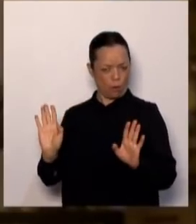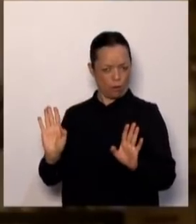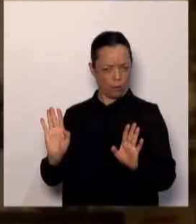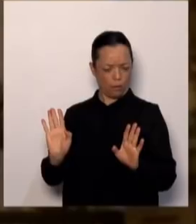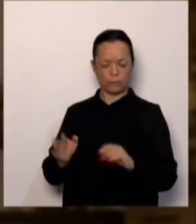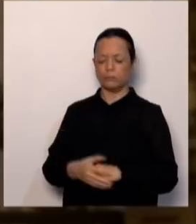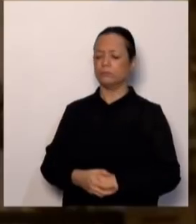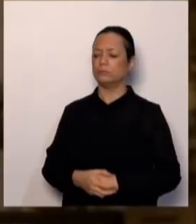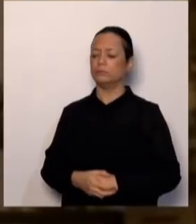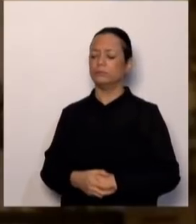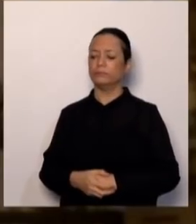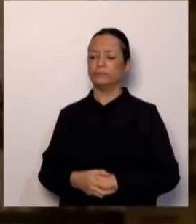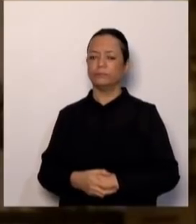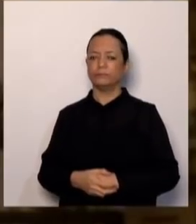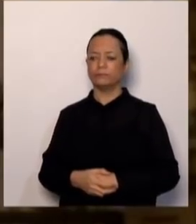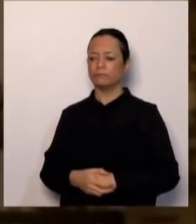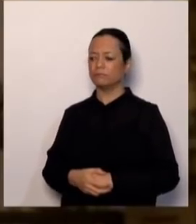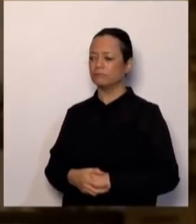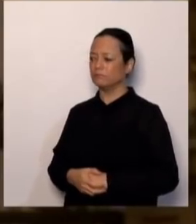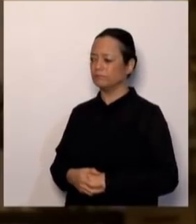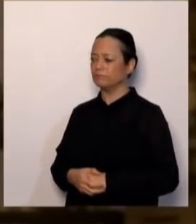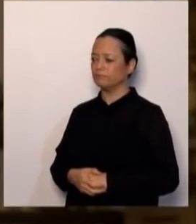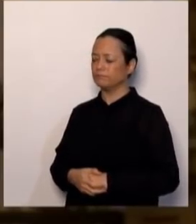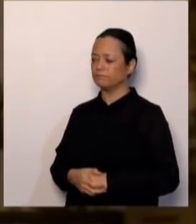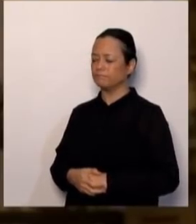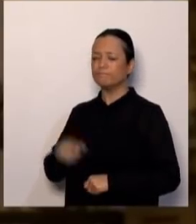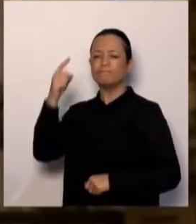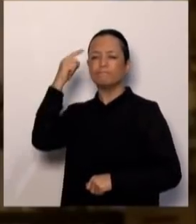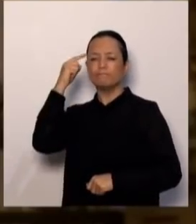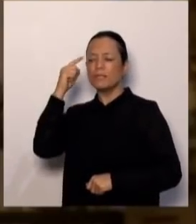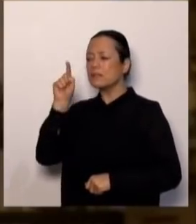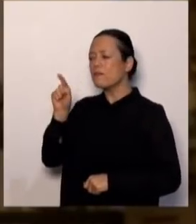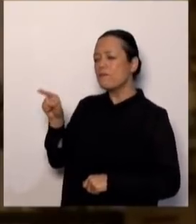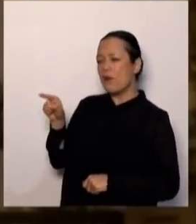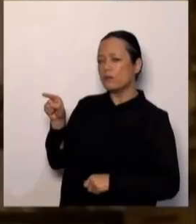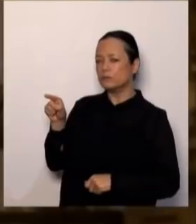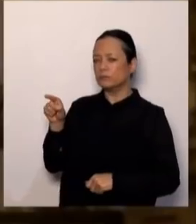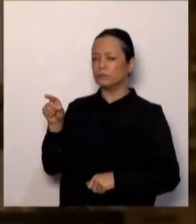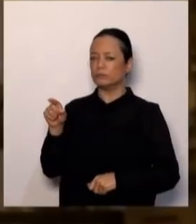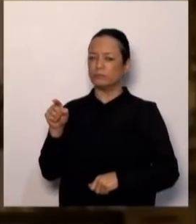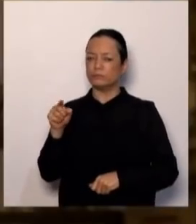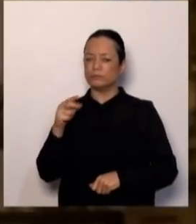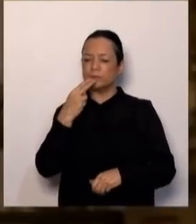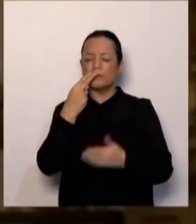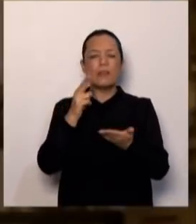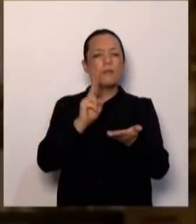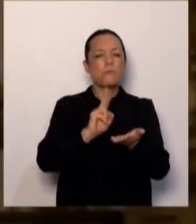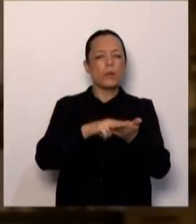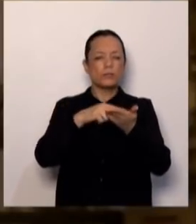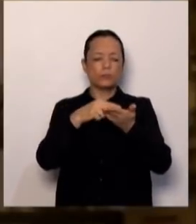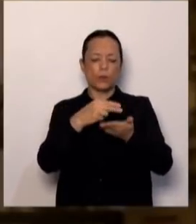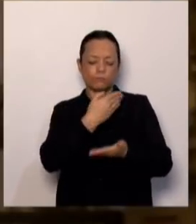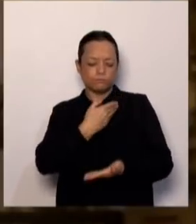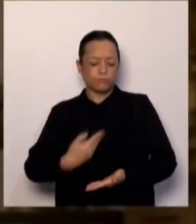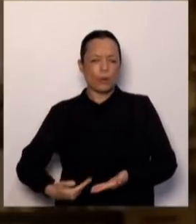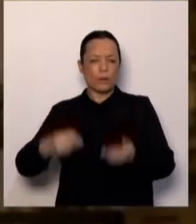nadie. Dinos qué te parece. ¿Está permitido pagar el impuesto al César